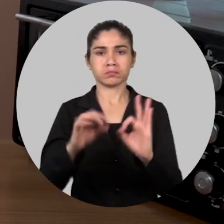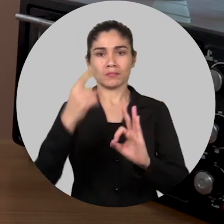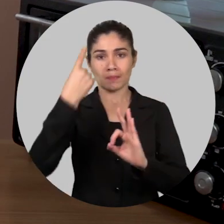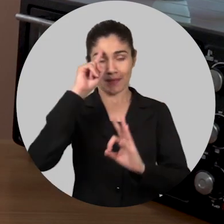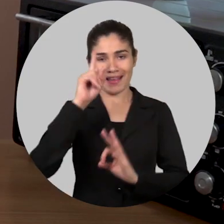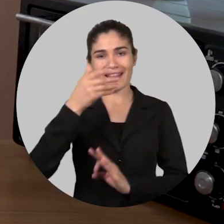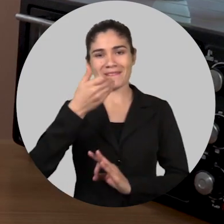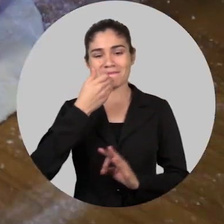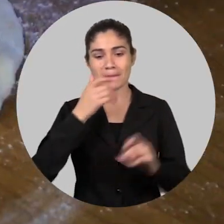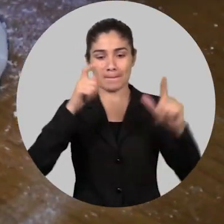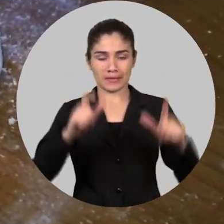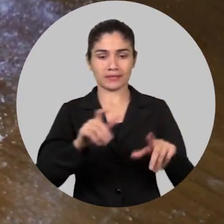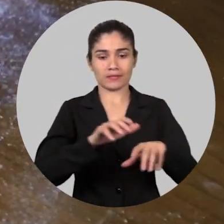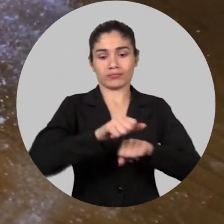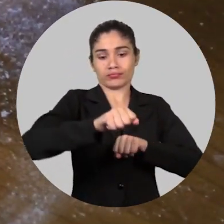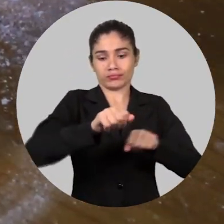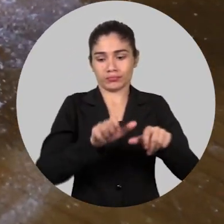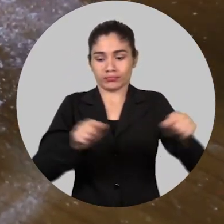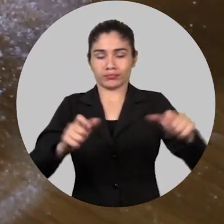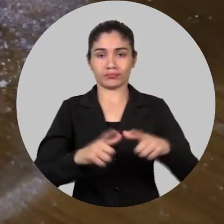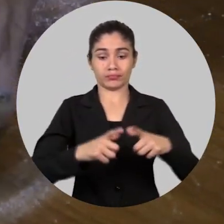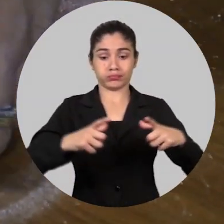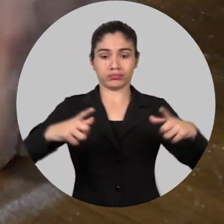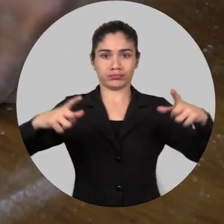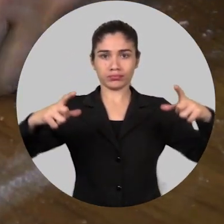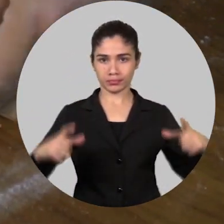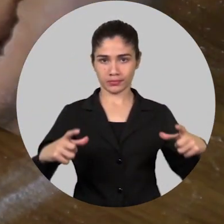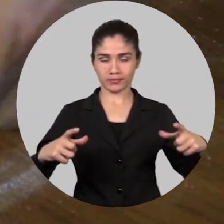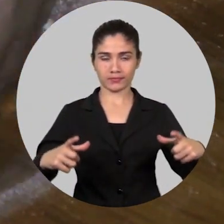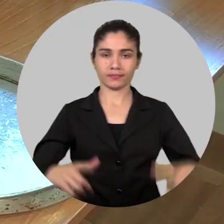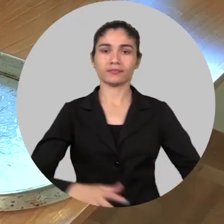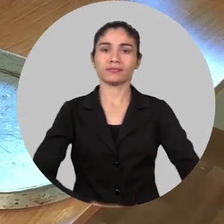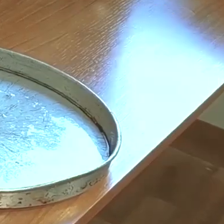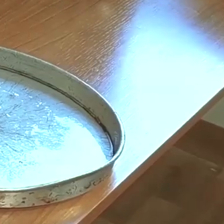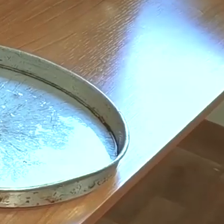a sí mismo con la masa y se sigue estirando.